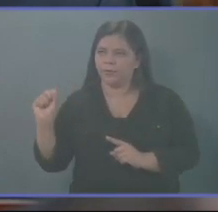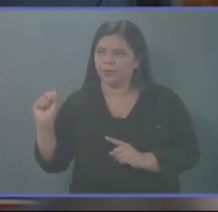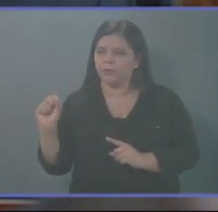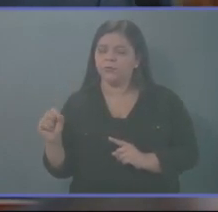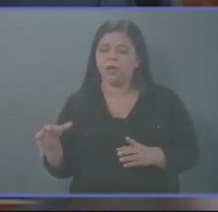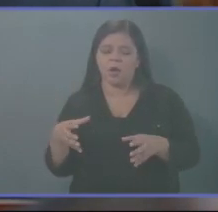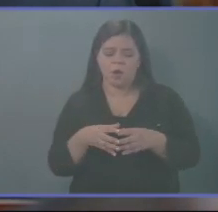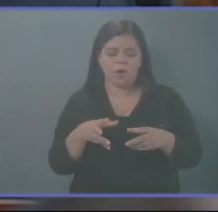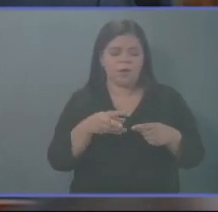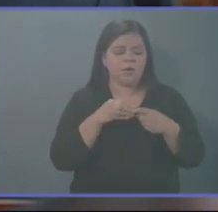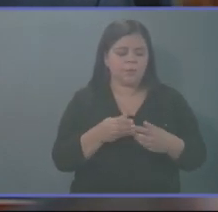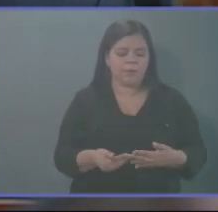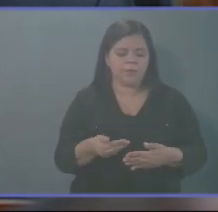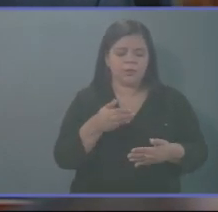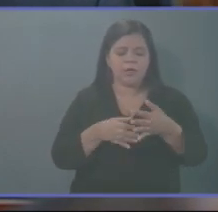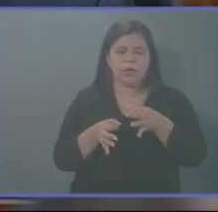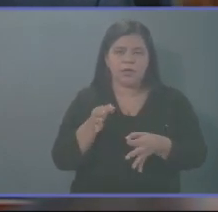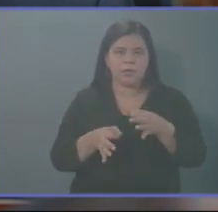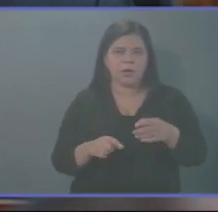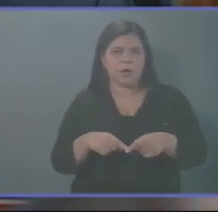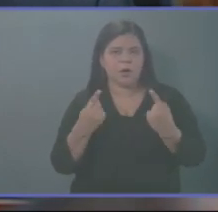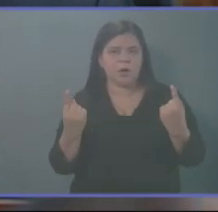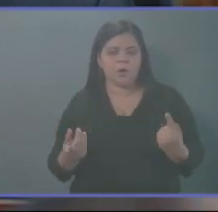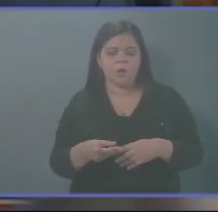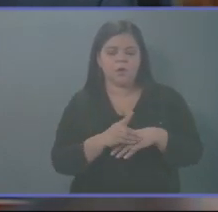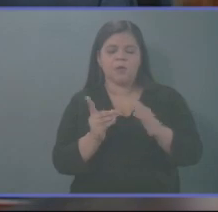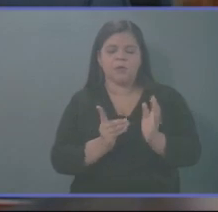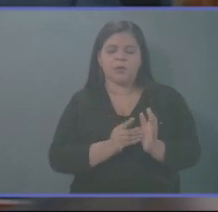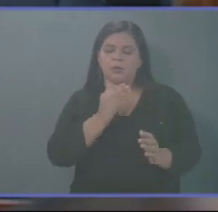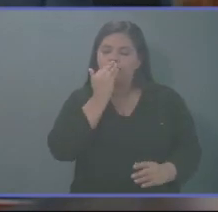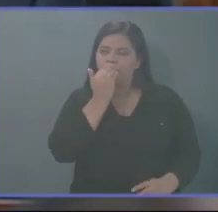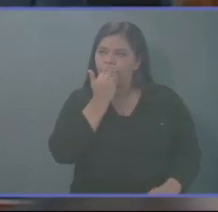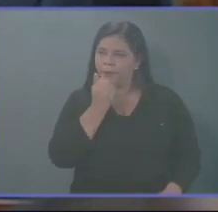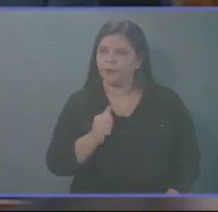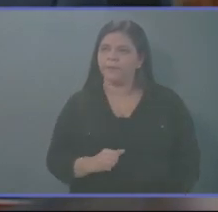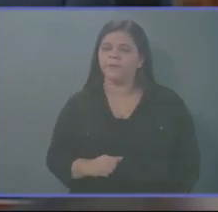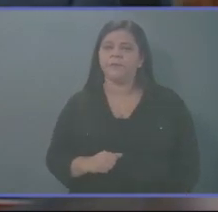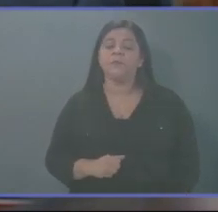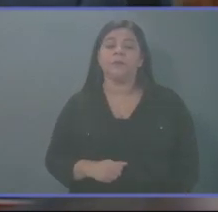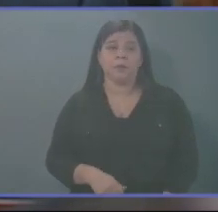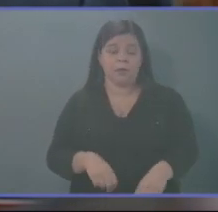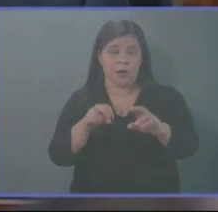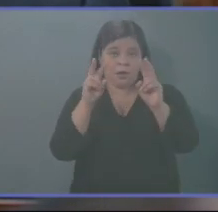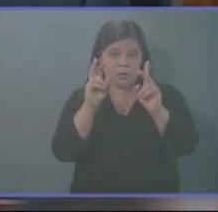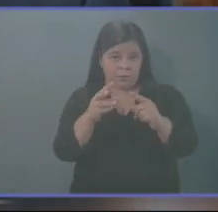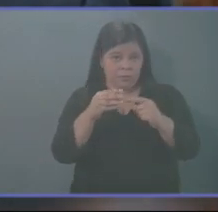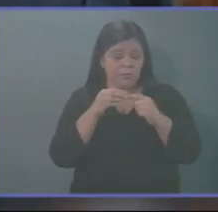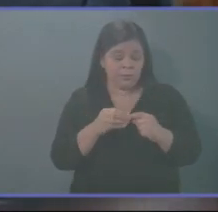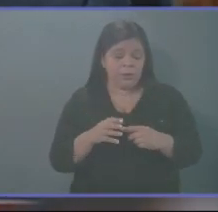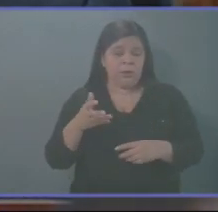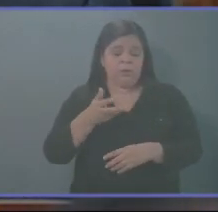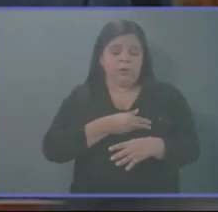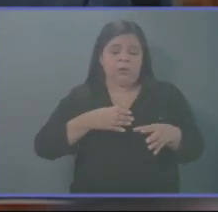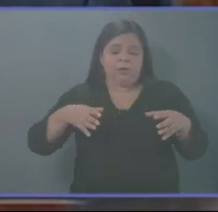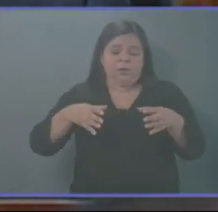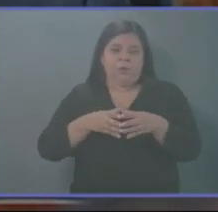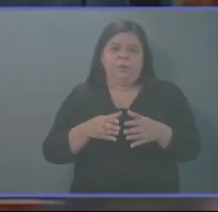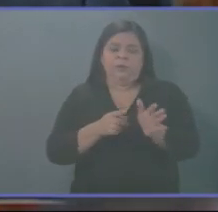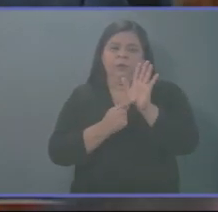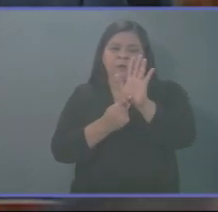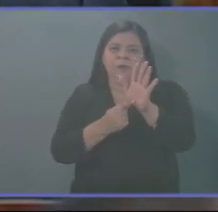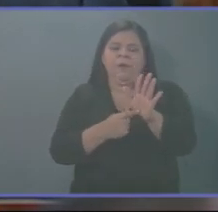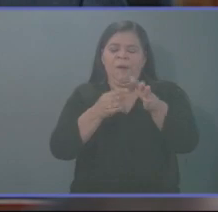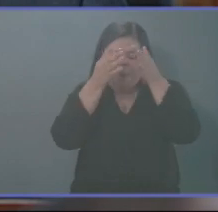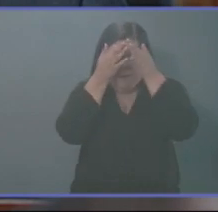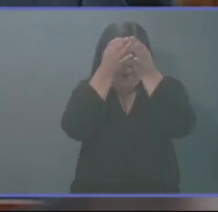la Comisión Especial de Antejuicio contra el diputado Norman Noel Quijano González. Sobre el particular, esta comisión presenta al Honorable Pleno Legislativo